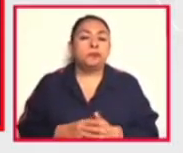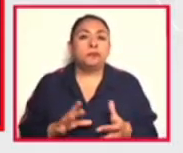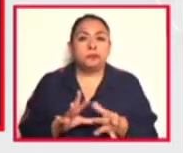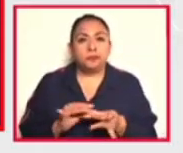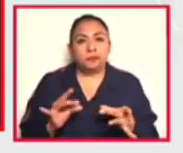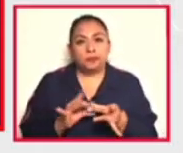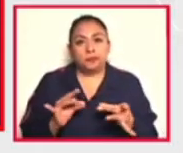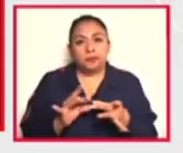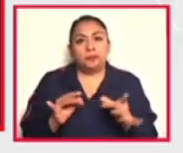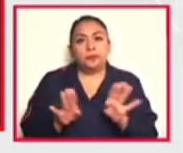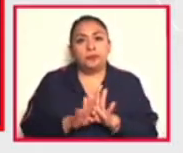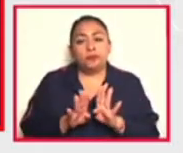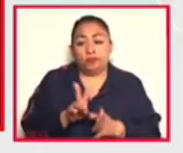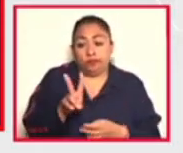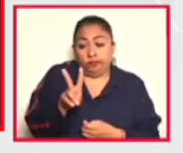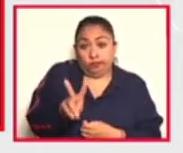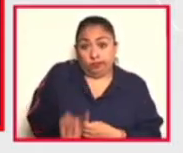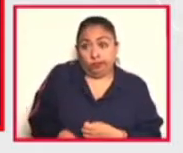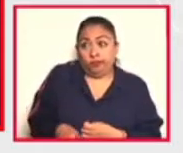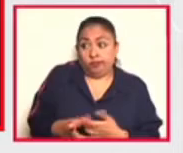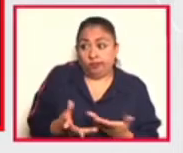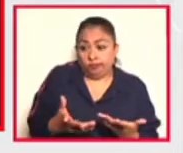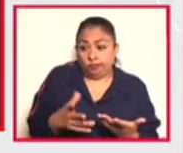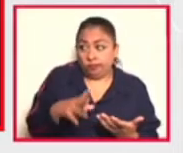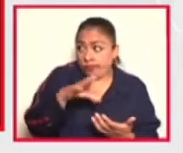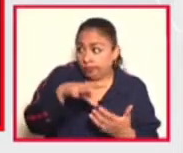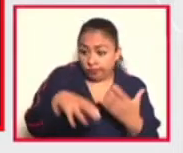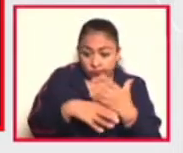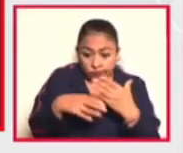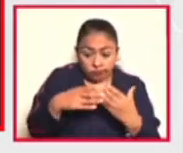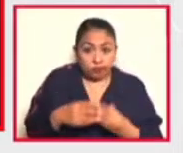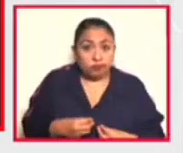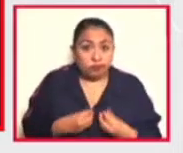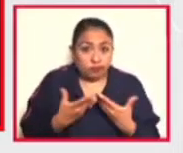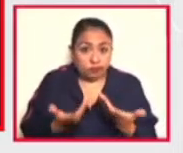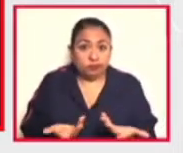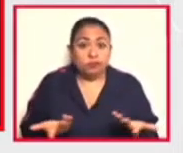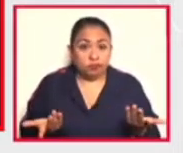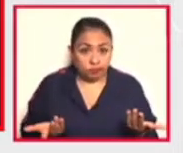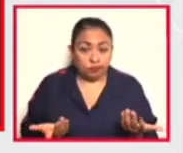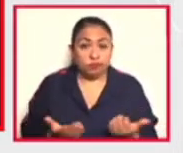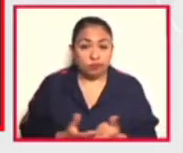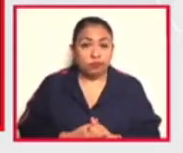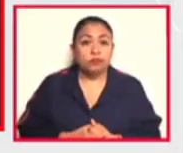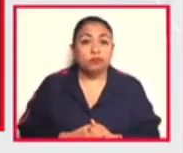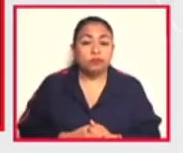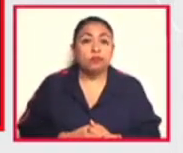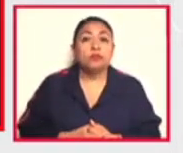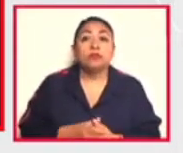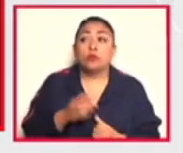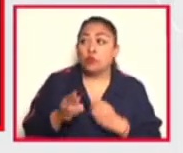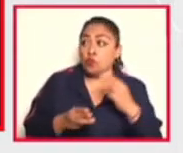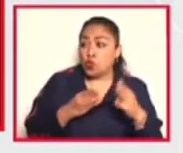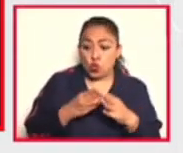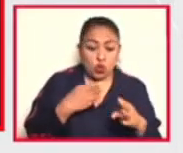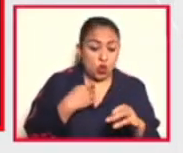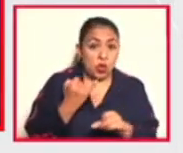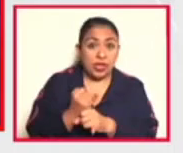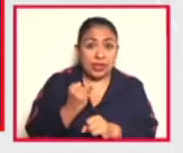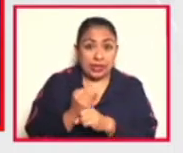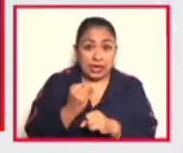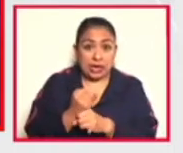de una verdad material que está expresada de alguna manera. el mundo virtual, si